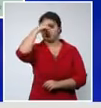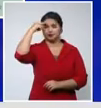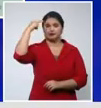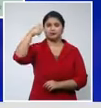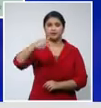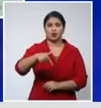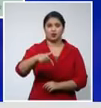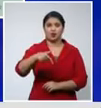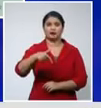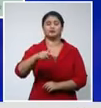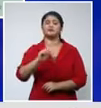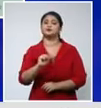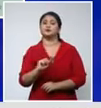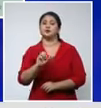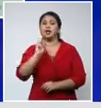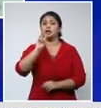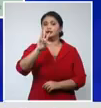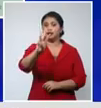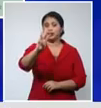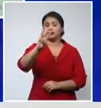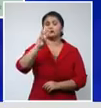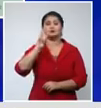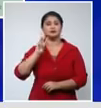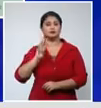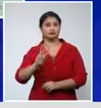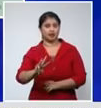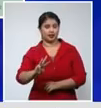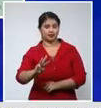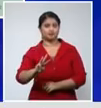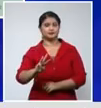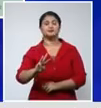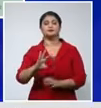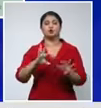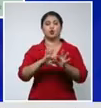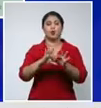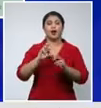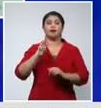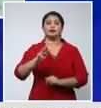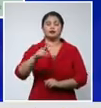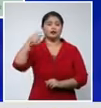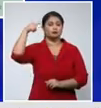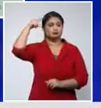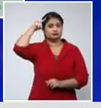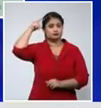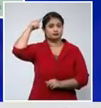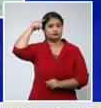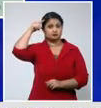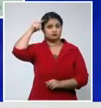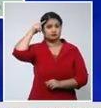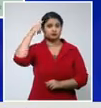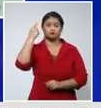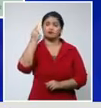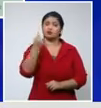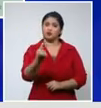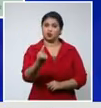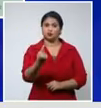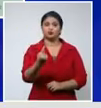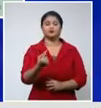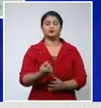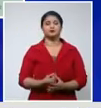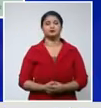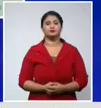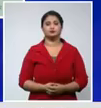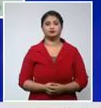Guane con 3 cada uno, y el municipio de Sandino confirma un caso autóctono en el día de ayer.